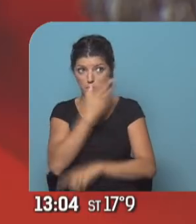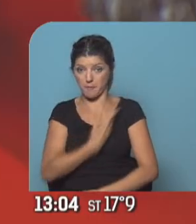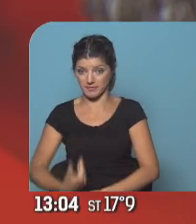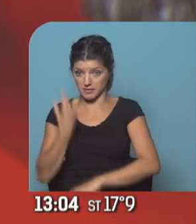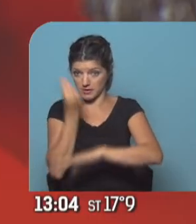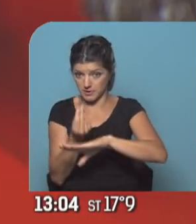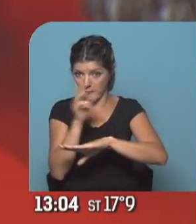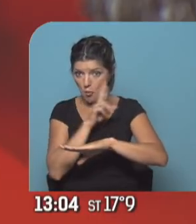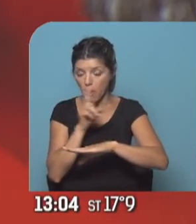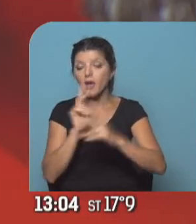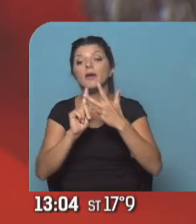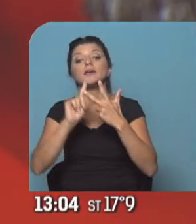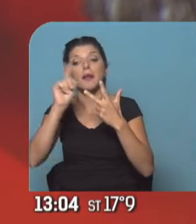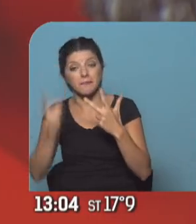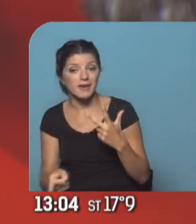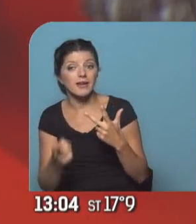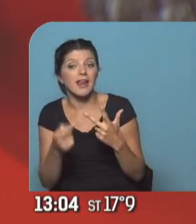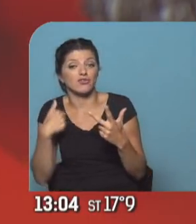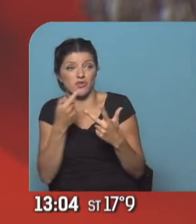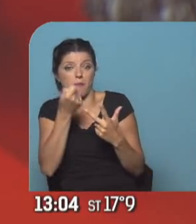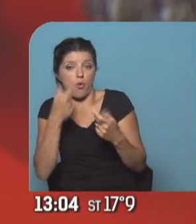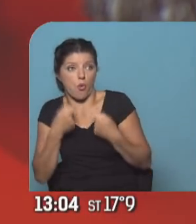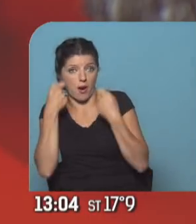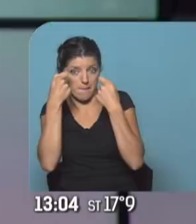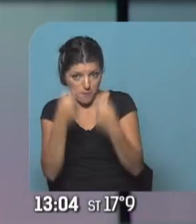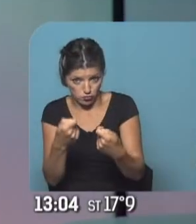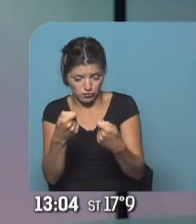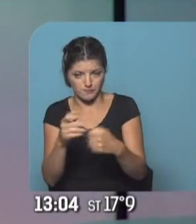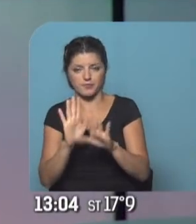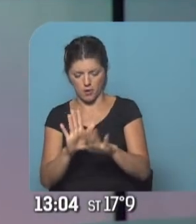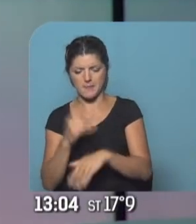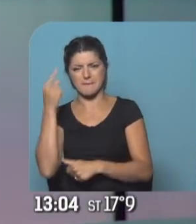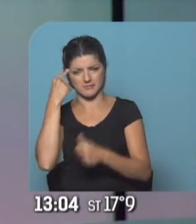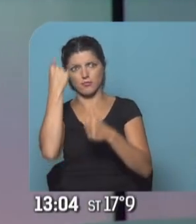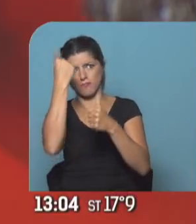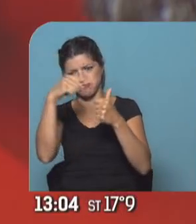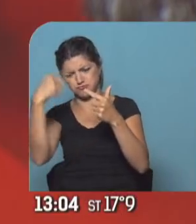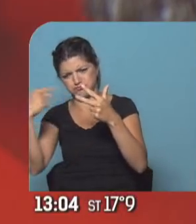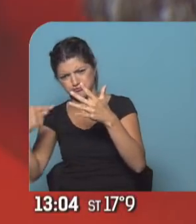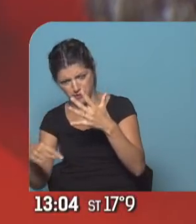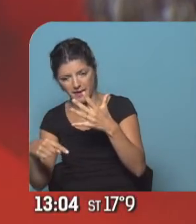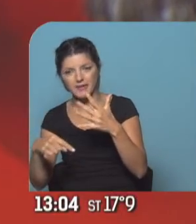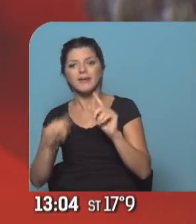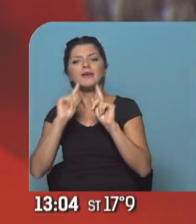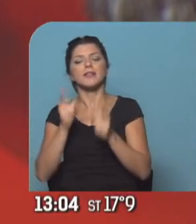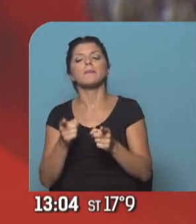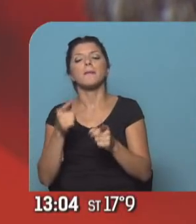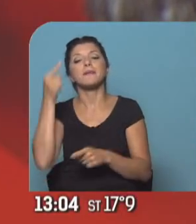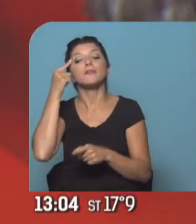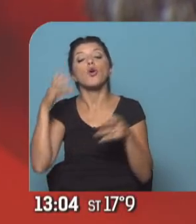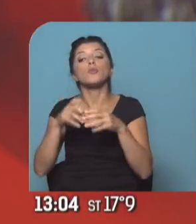la baja popularidad de Bachelet. Frente a todo este panorama, con una dispersión fenomenal de las fuerzas de izquierda